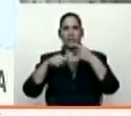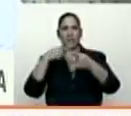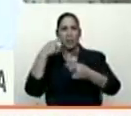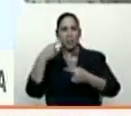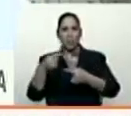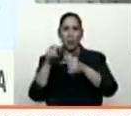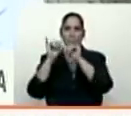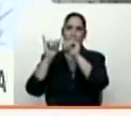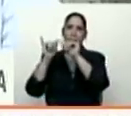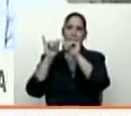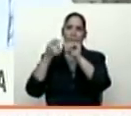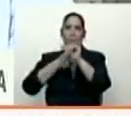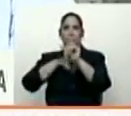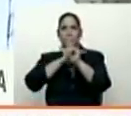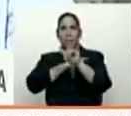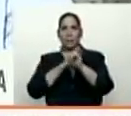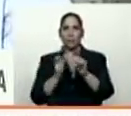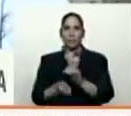propia España.